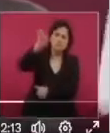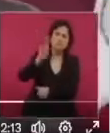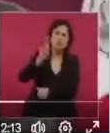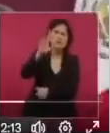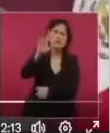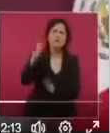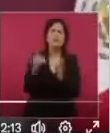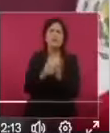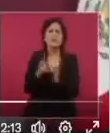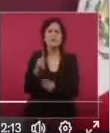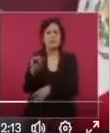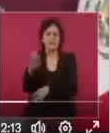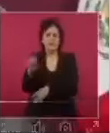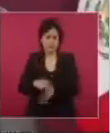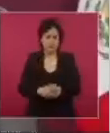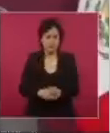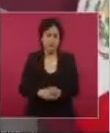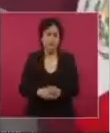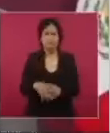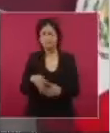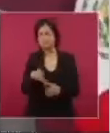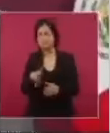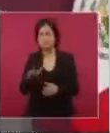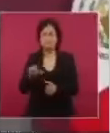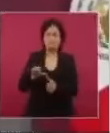35,000 pies, a